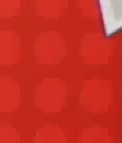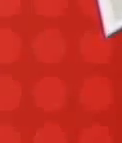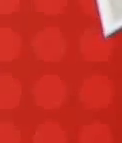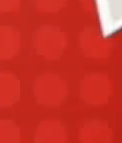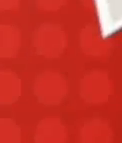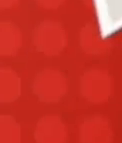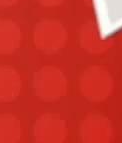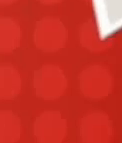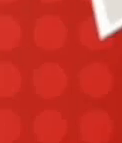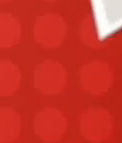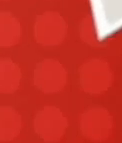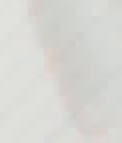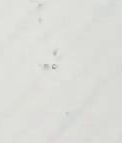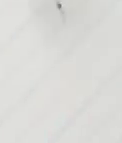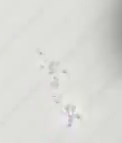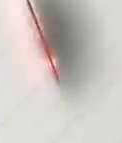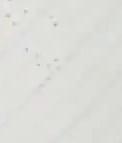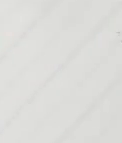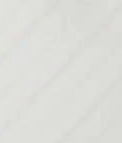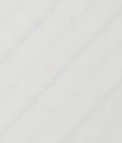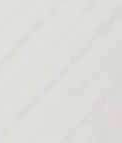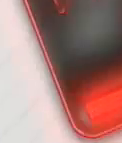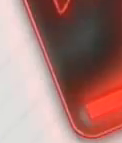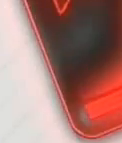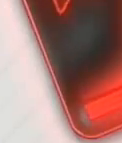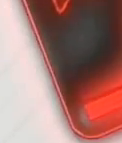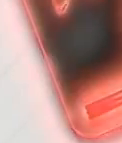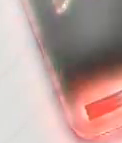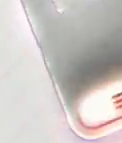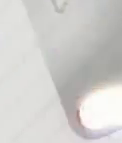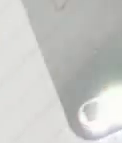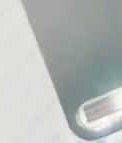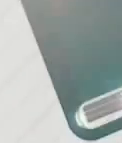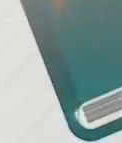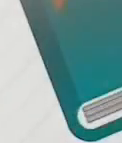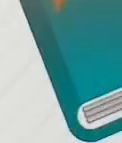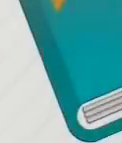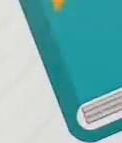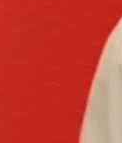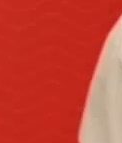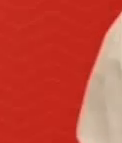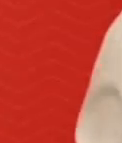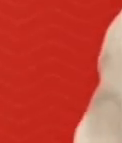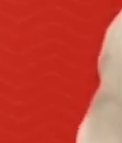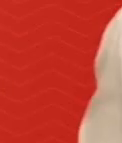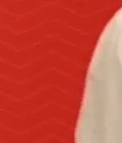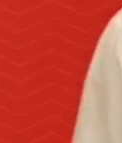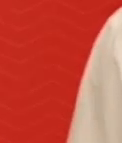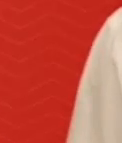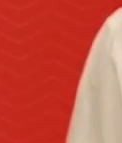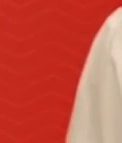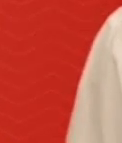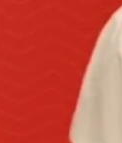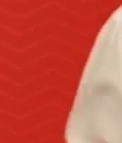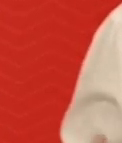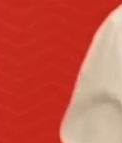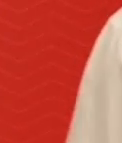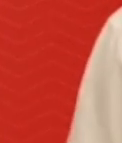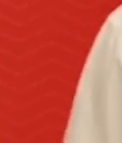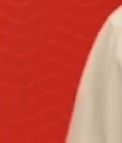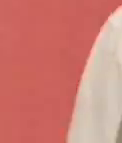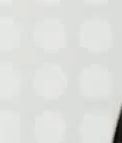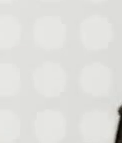No importa en qué lugar estés. Puede ser un oficinista, un estudiante o un ama de casa. Todos, en algún momento,